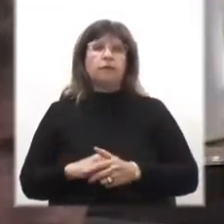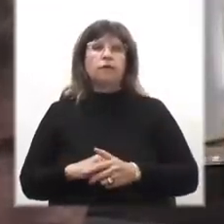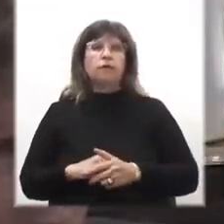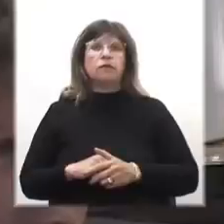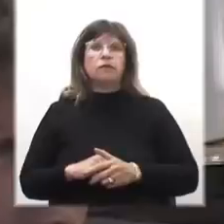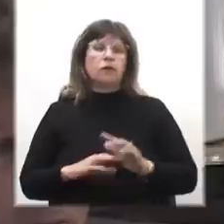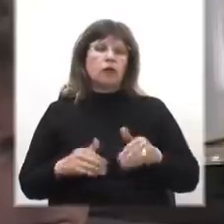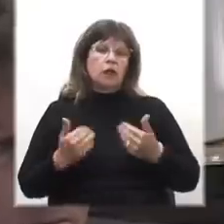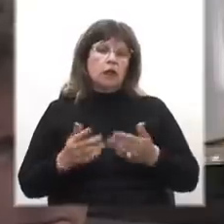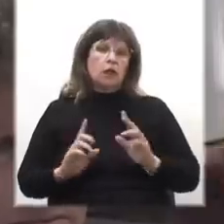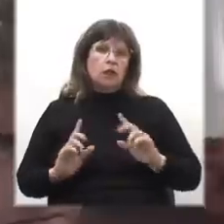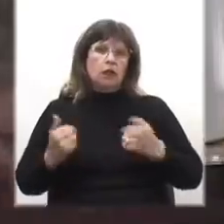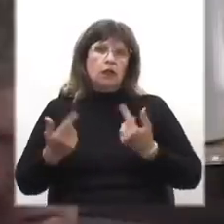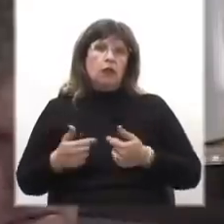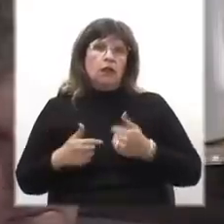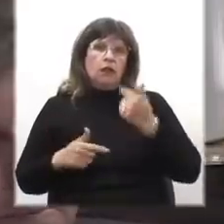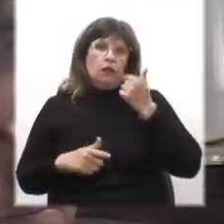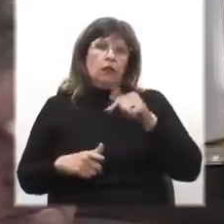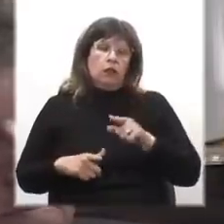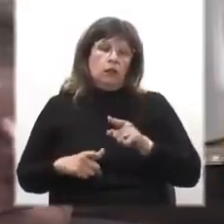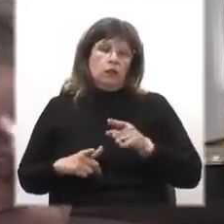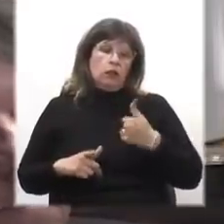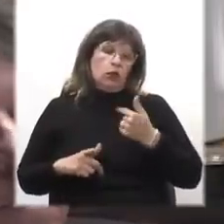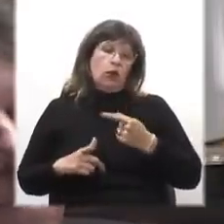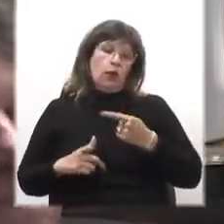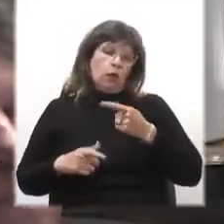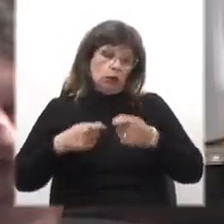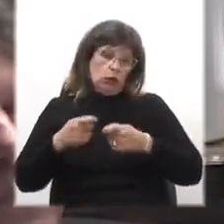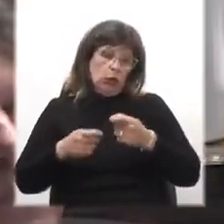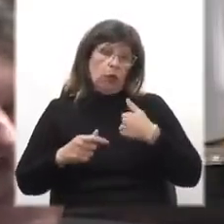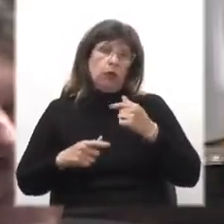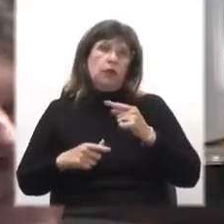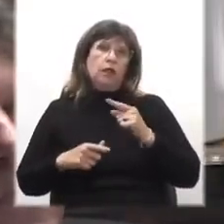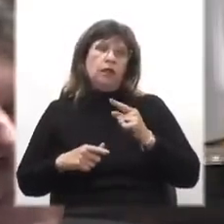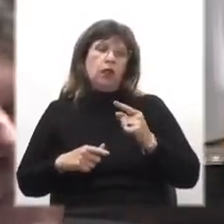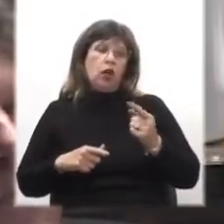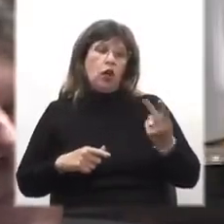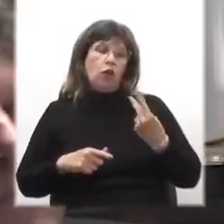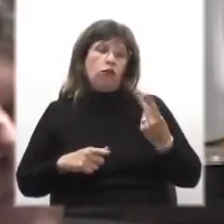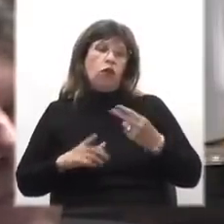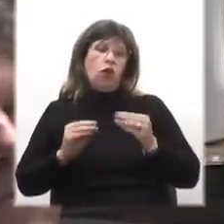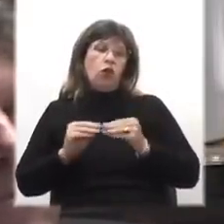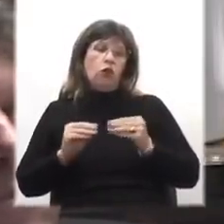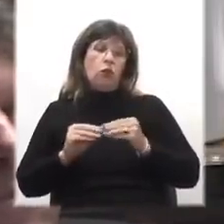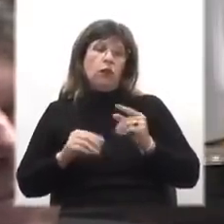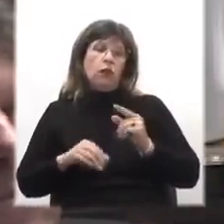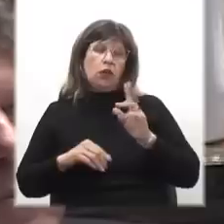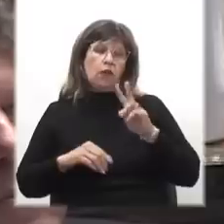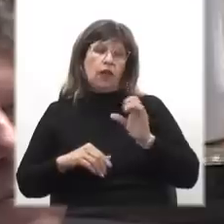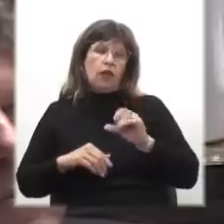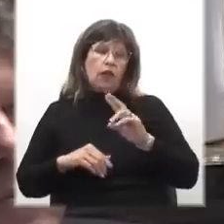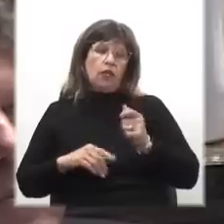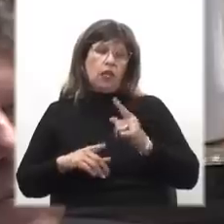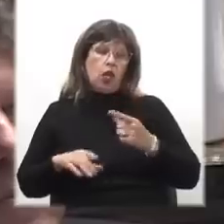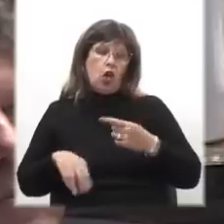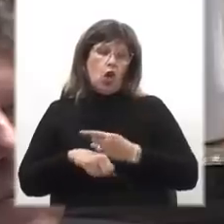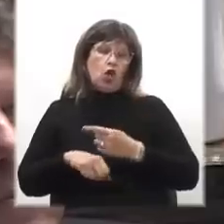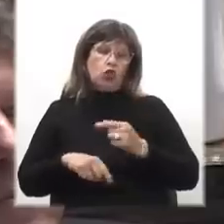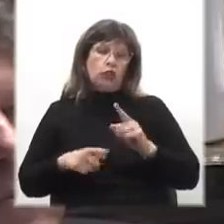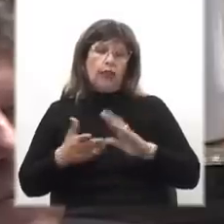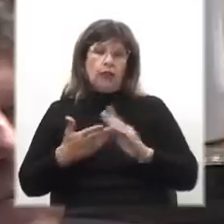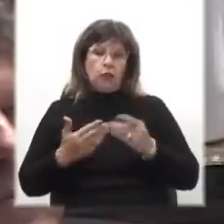Y bueno, nosotros vamos a hacer nuestro aporte. Ya sabemos, con el diputado Vega hemos estado en contra de este proyecto. Y